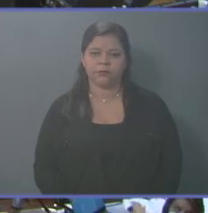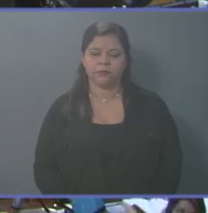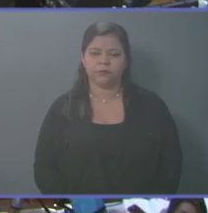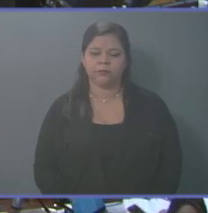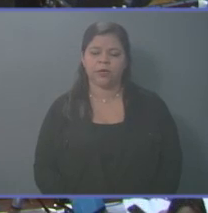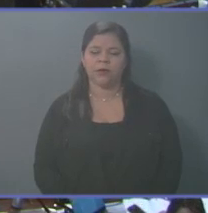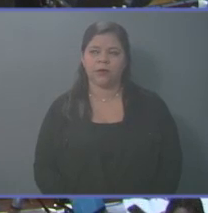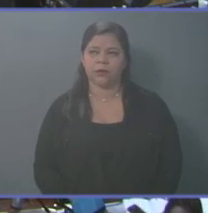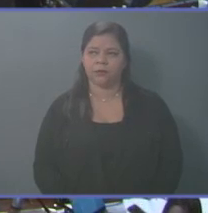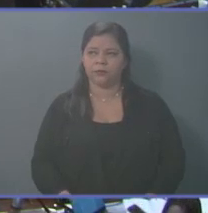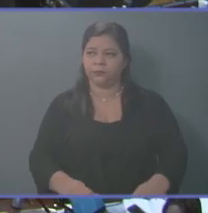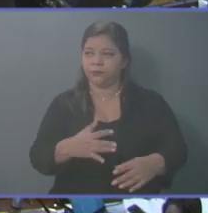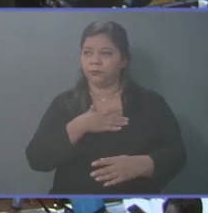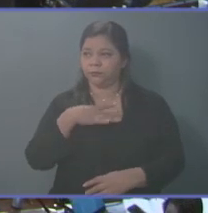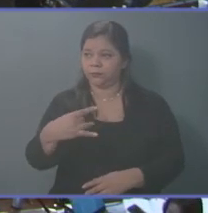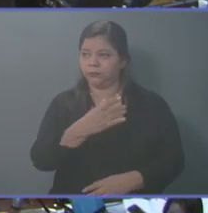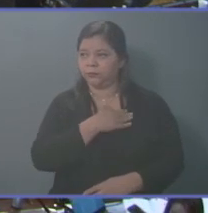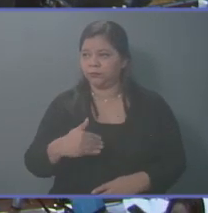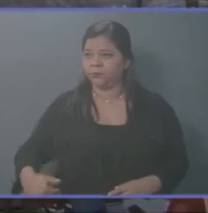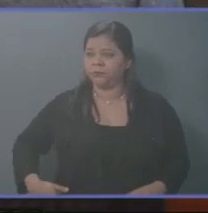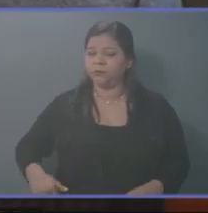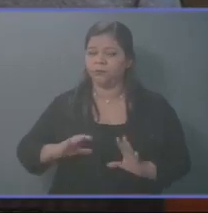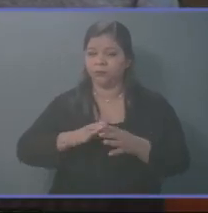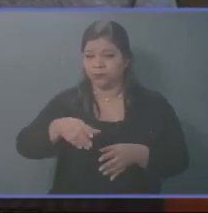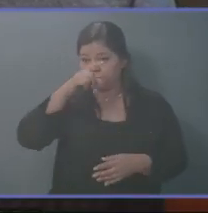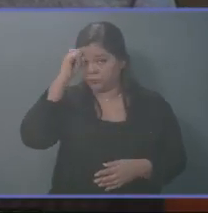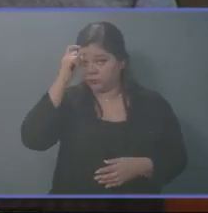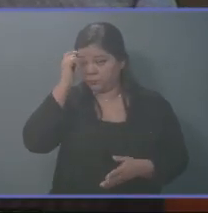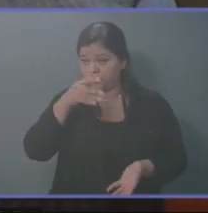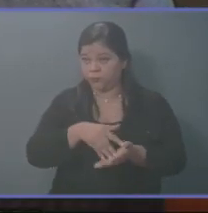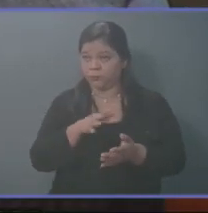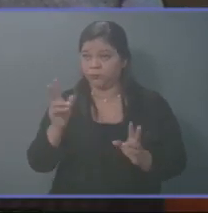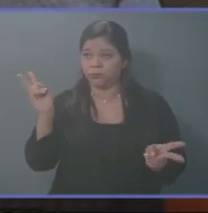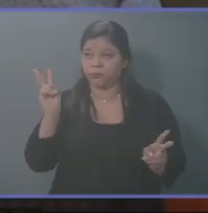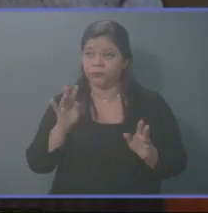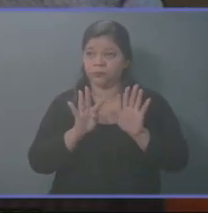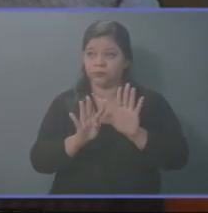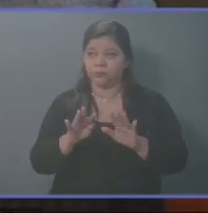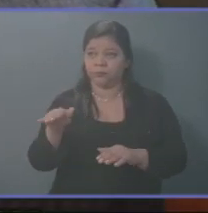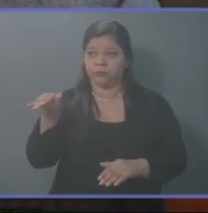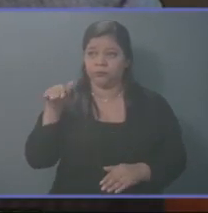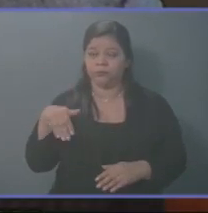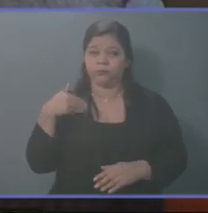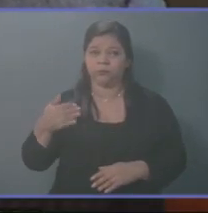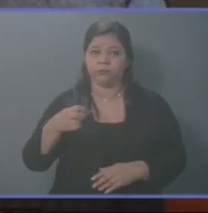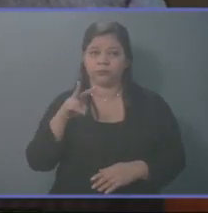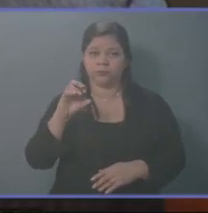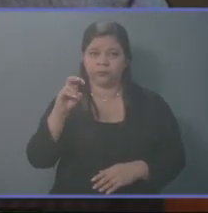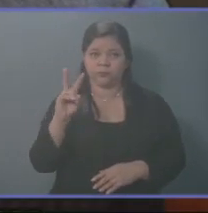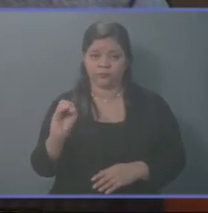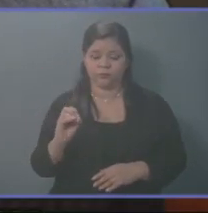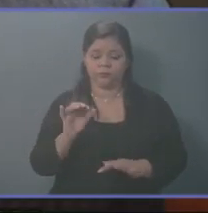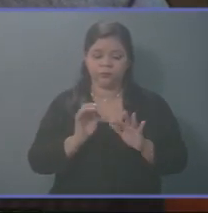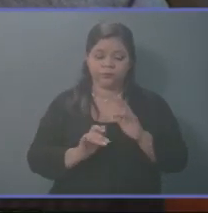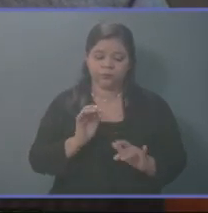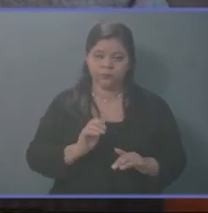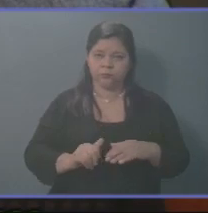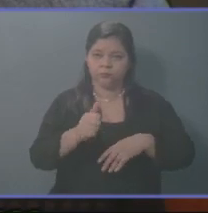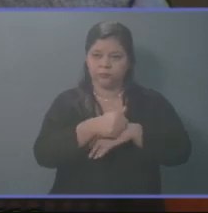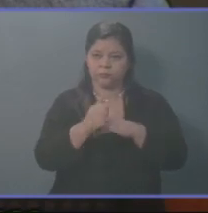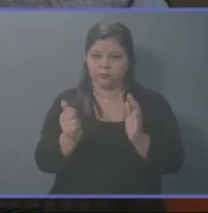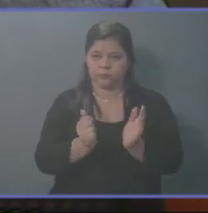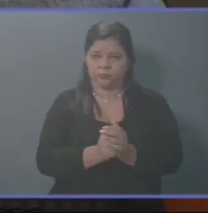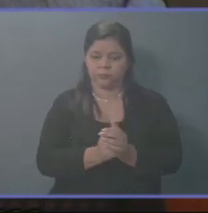Con gusto, presidente. Comisión de Obras Públicas, Transporte y Vivienda, San Salvador, 9 de marzo del año 2020. Señores secretarios, Asamblea